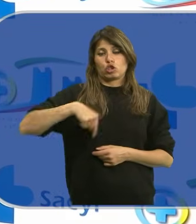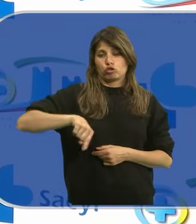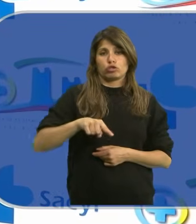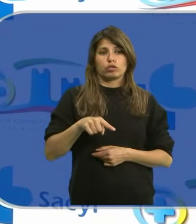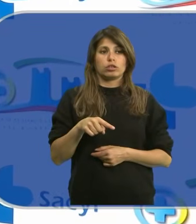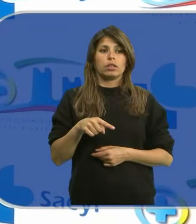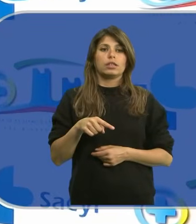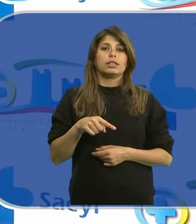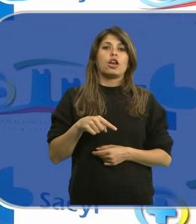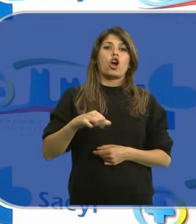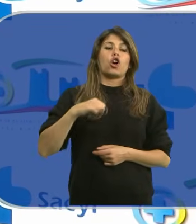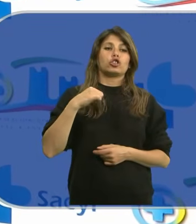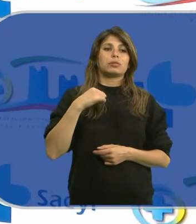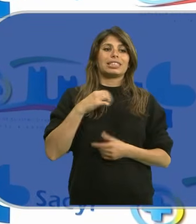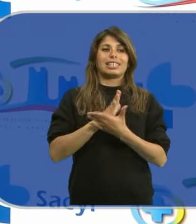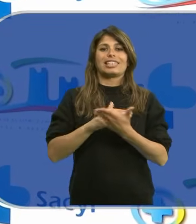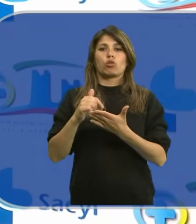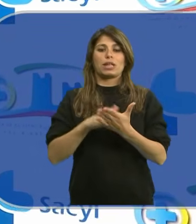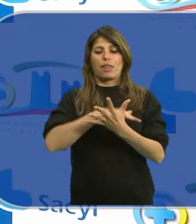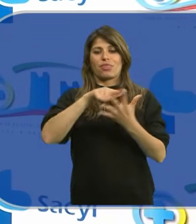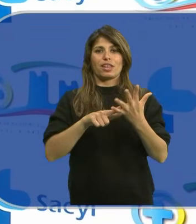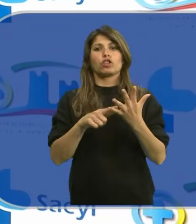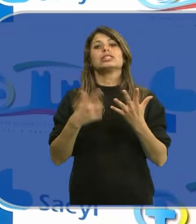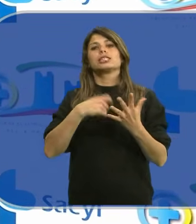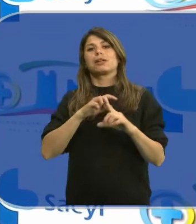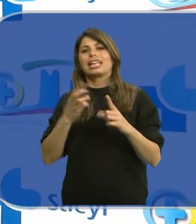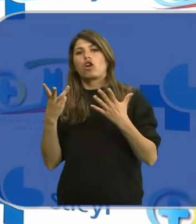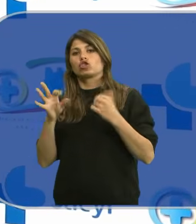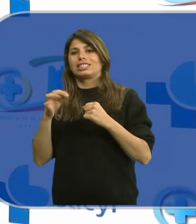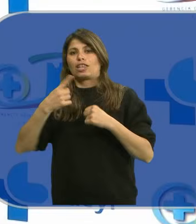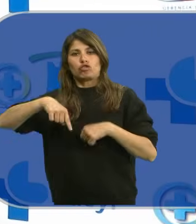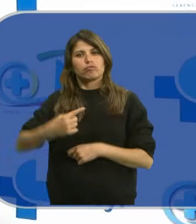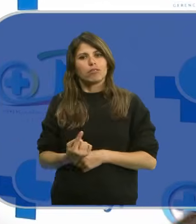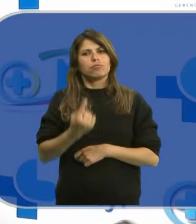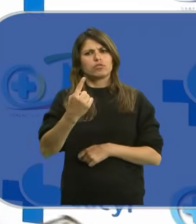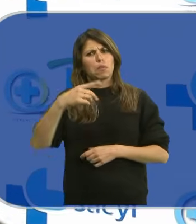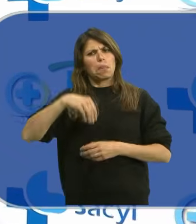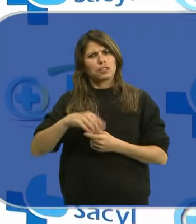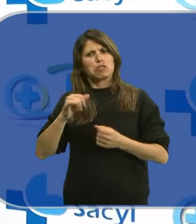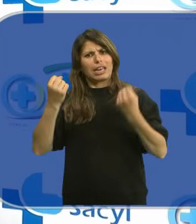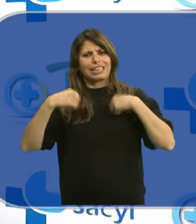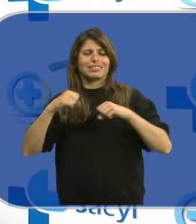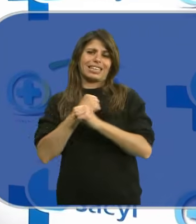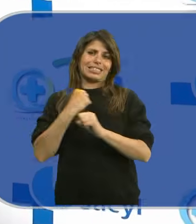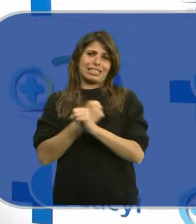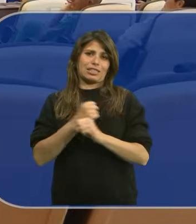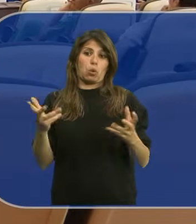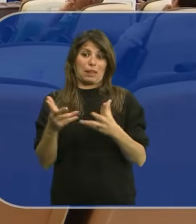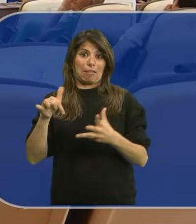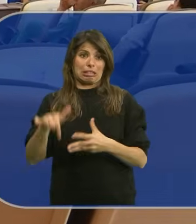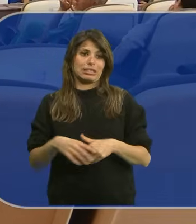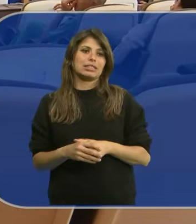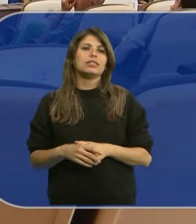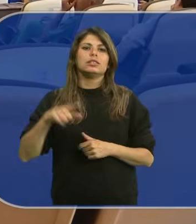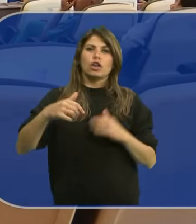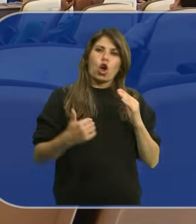los 5 hospitales en toda la comunidad y 80 en toda España que van a tener residentes de urgencias en esta primera promoción. Esta